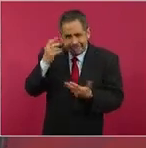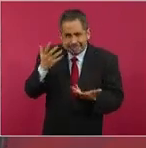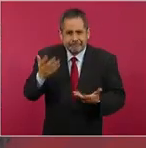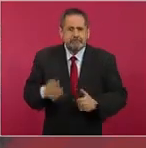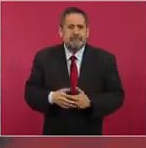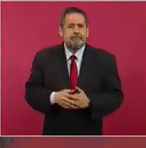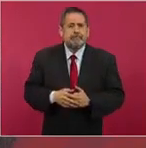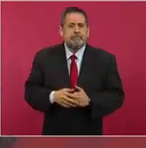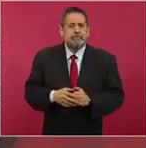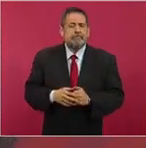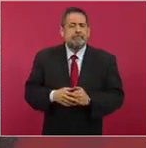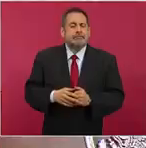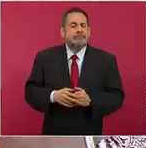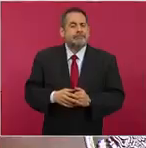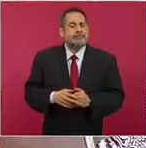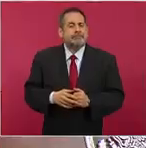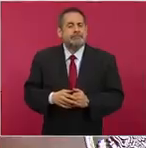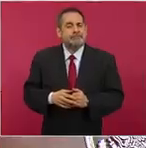y